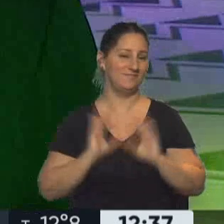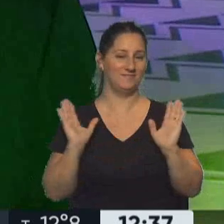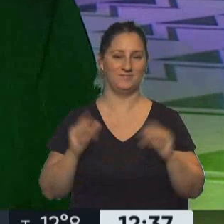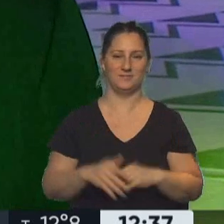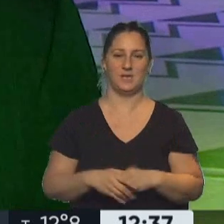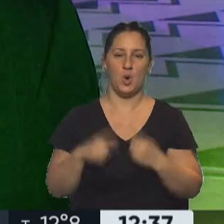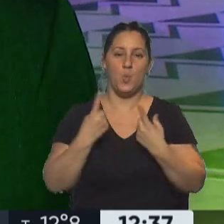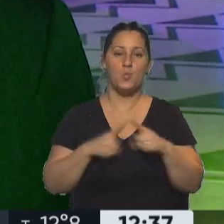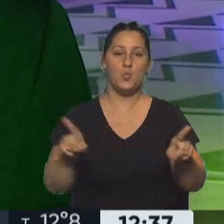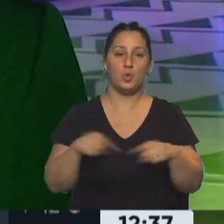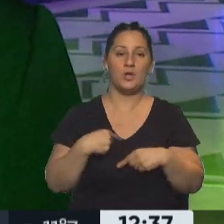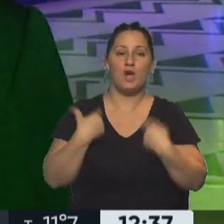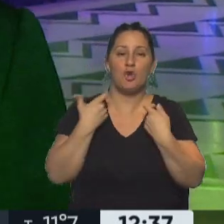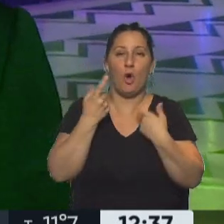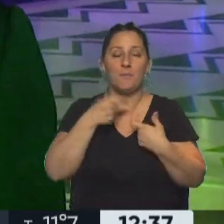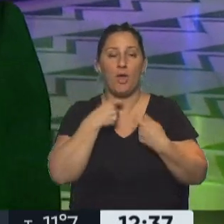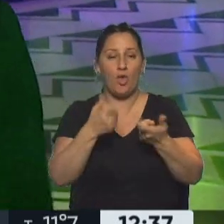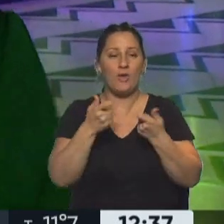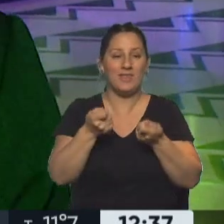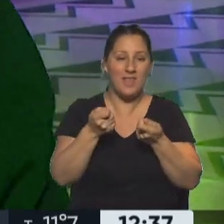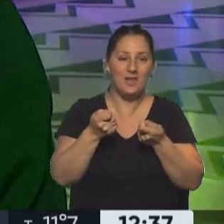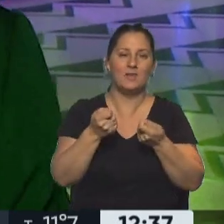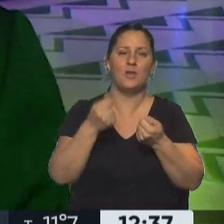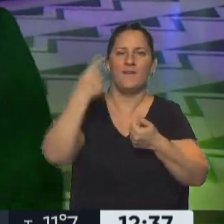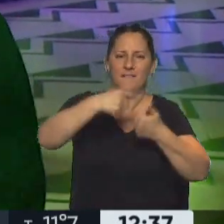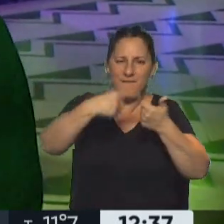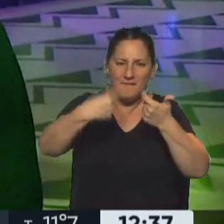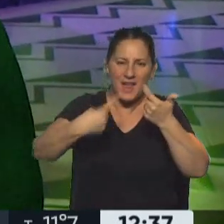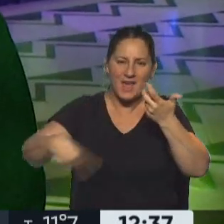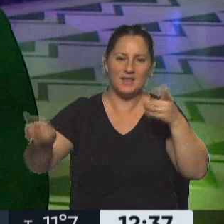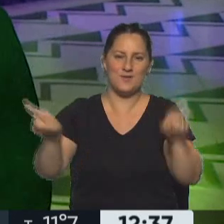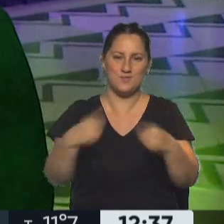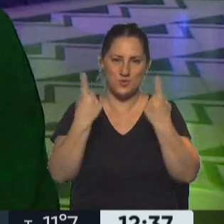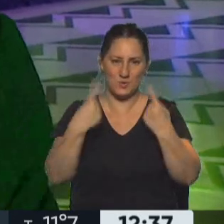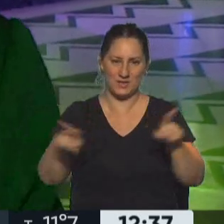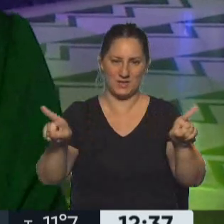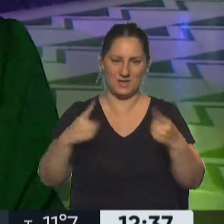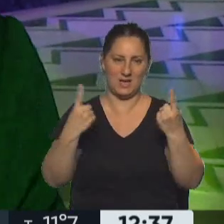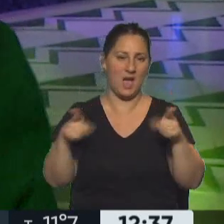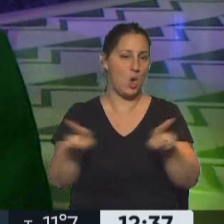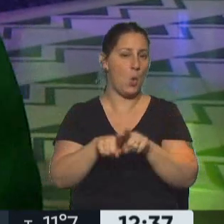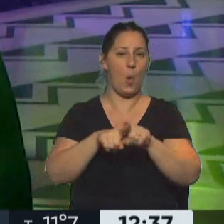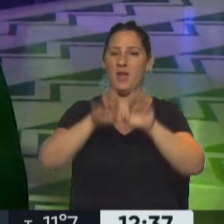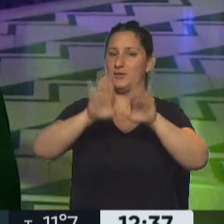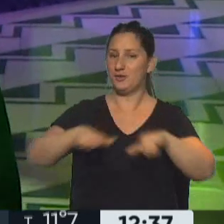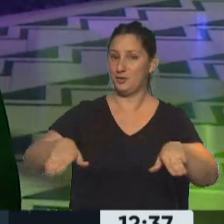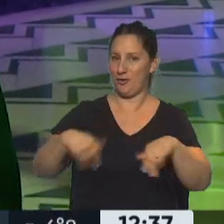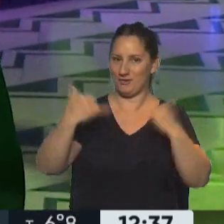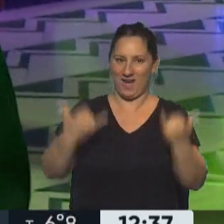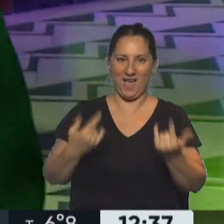La música que yo intento es que tenga mucha variedad, como los chicos tienen tanta